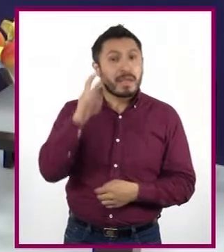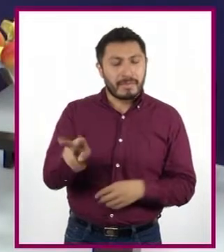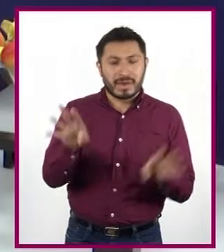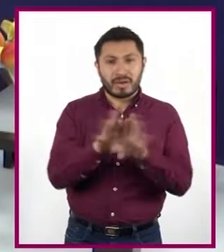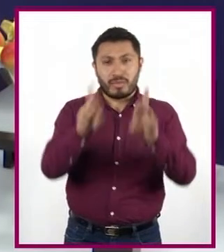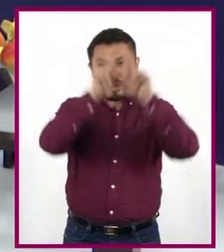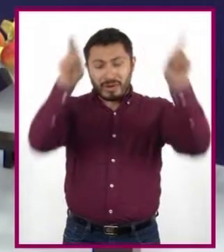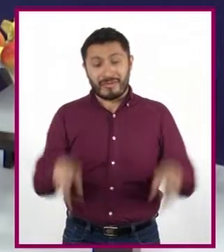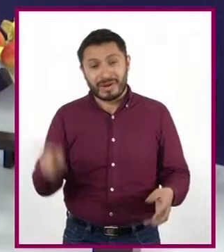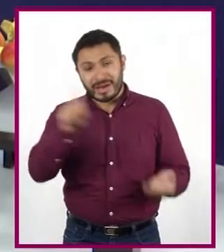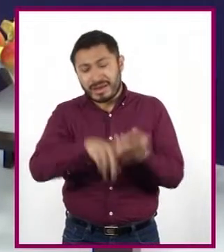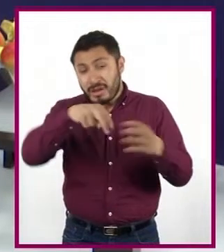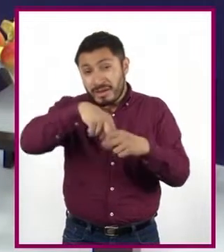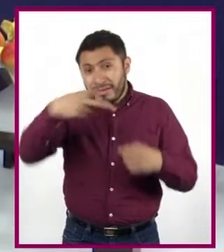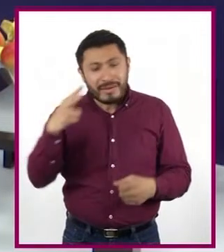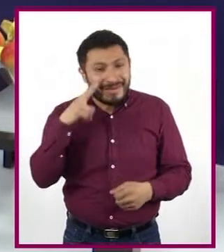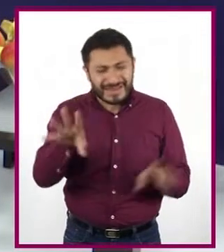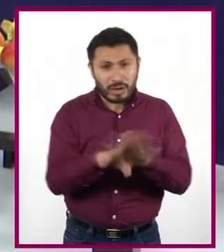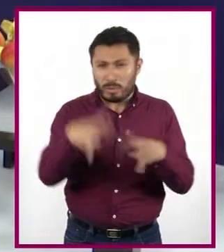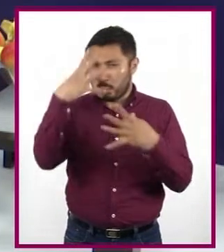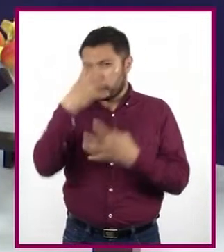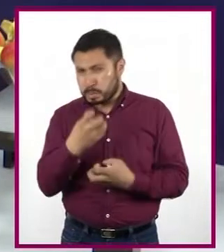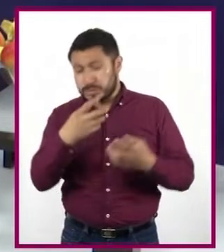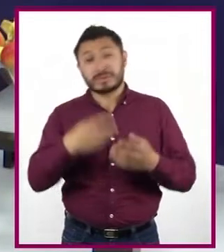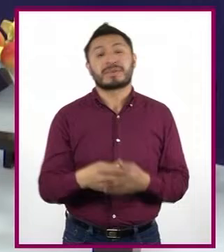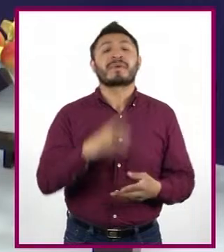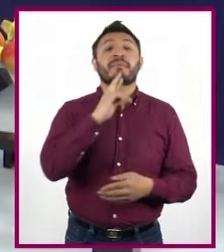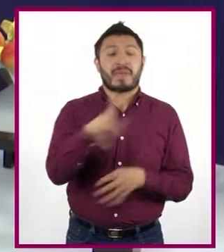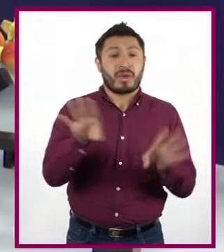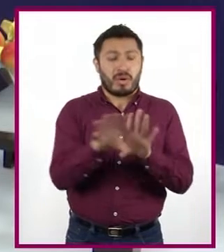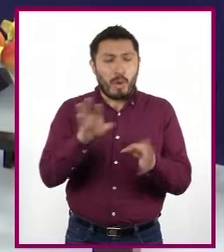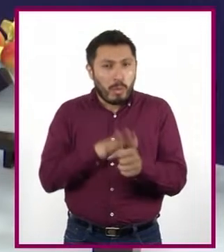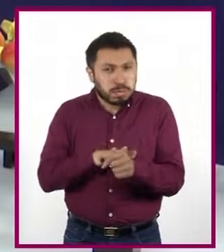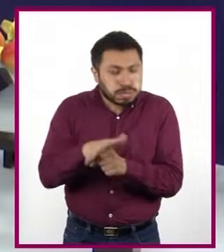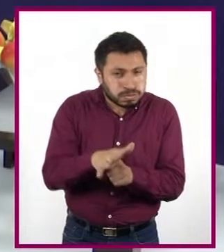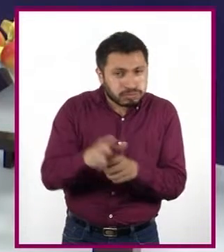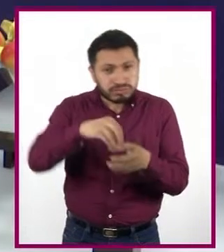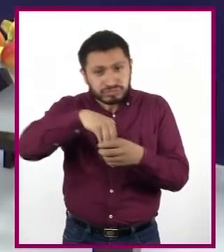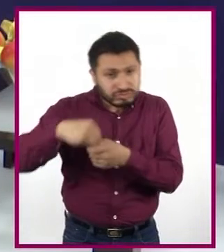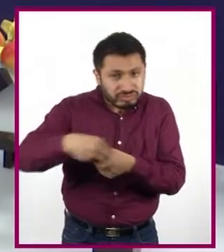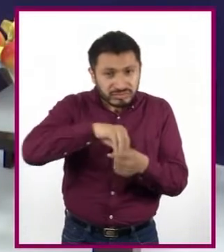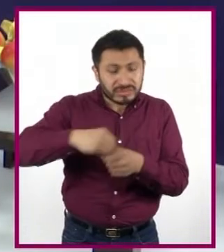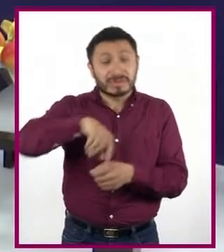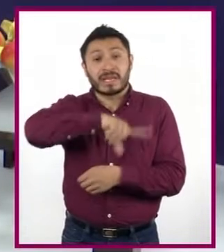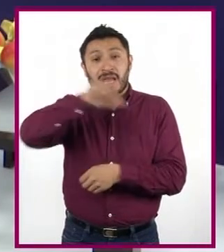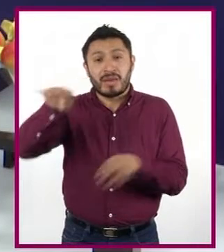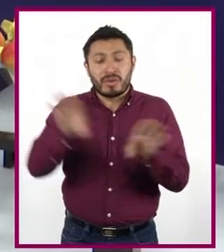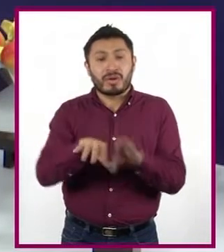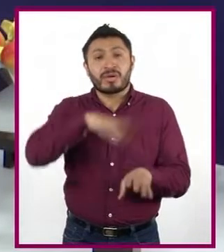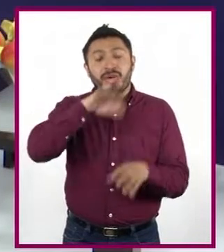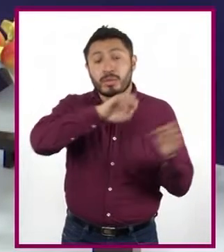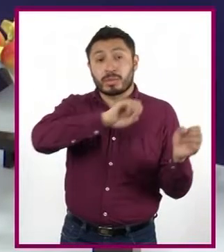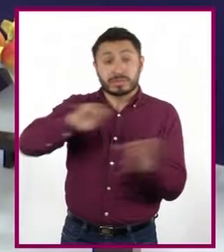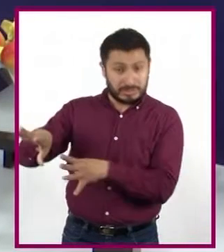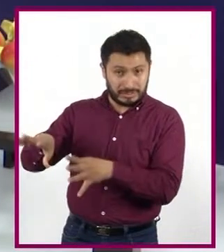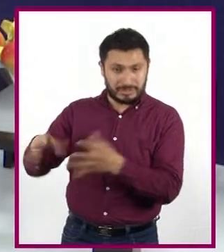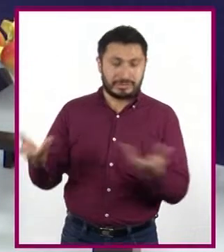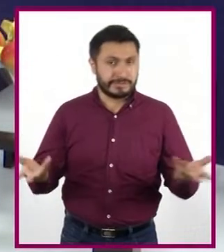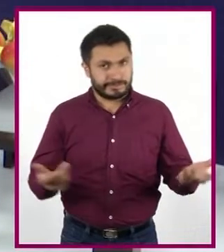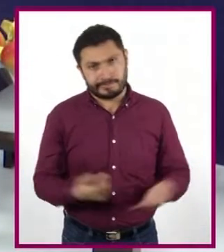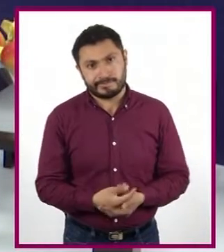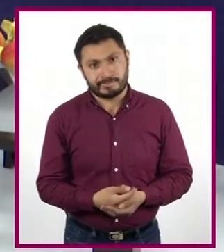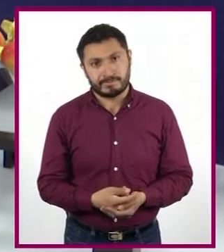espacios vacíos, nos parecen tristes. Preferimos verlos repletos, aunque después tengamos que tirar su contenido.